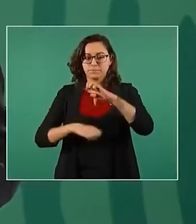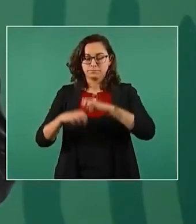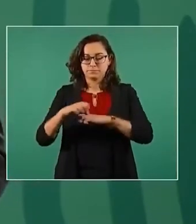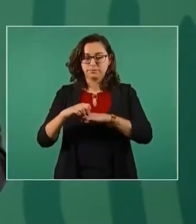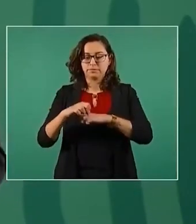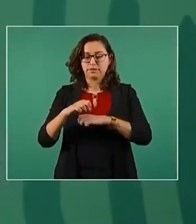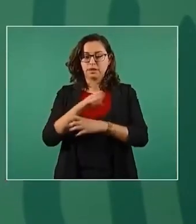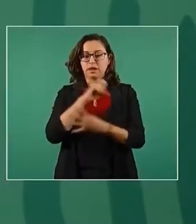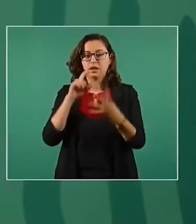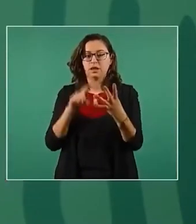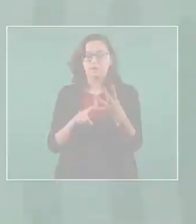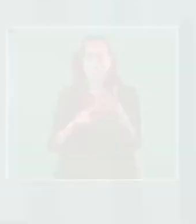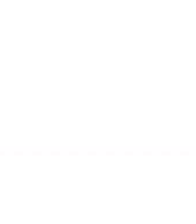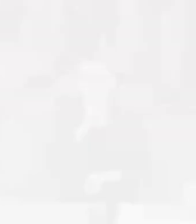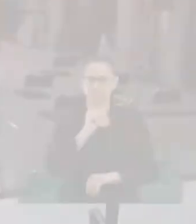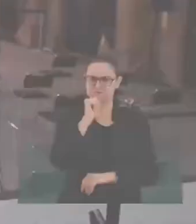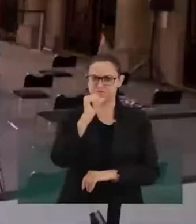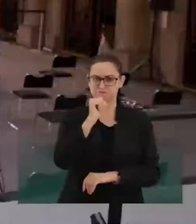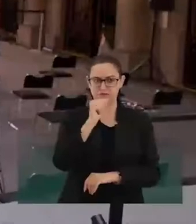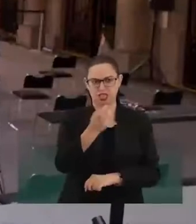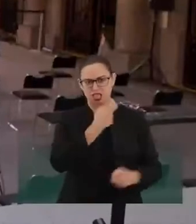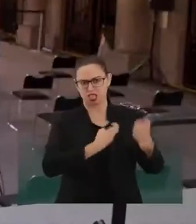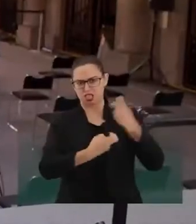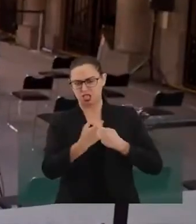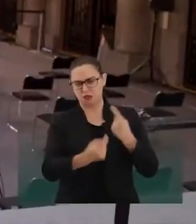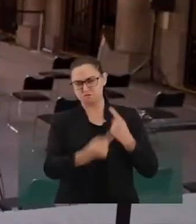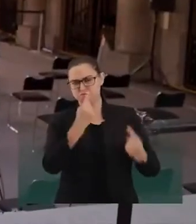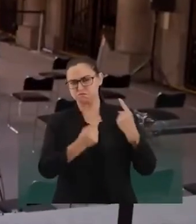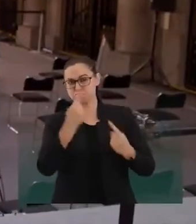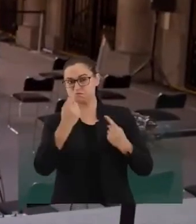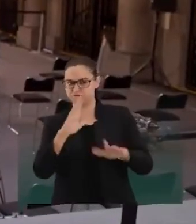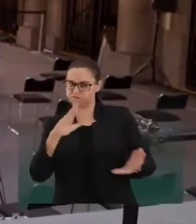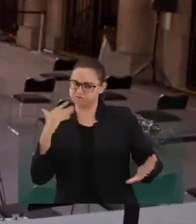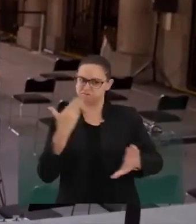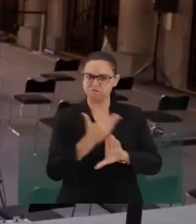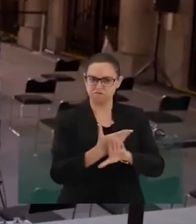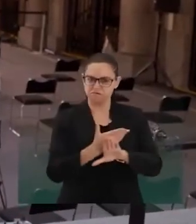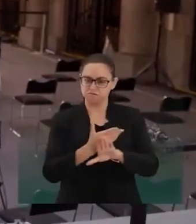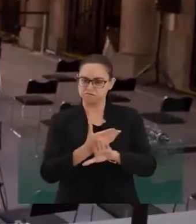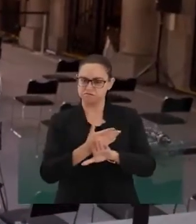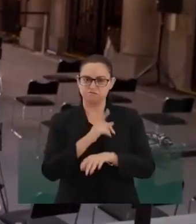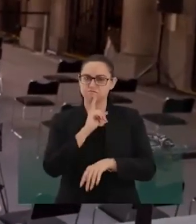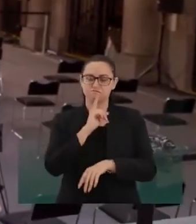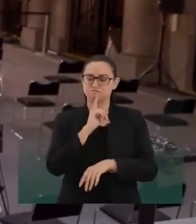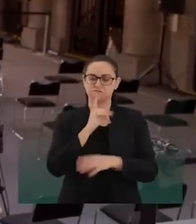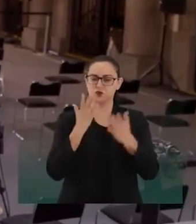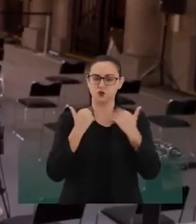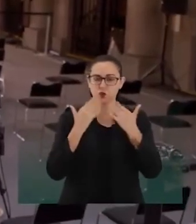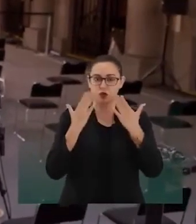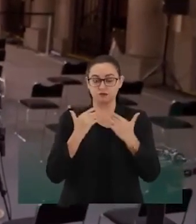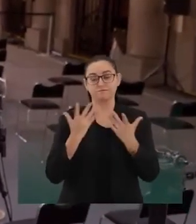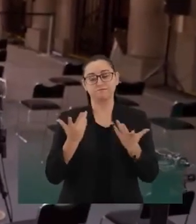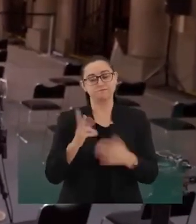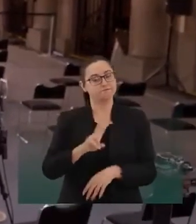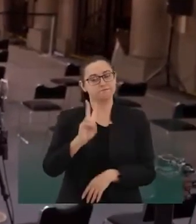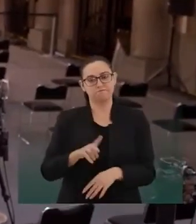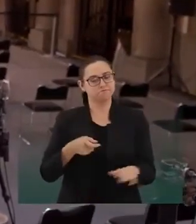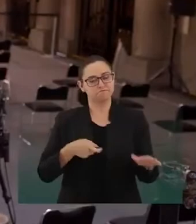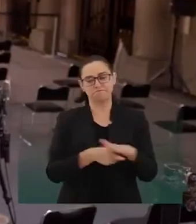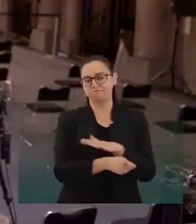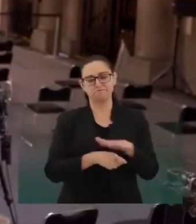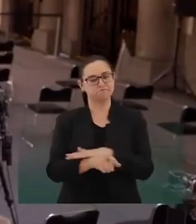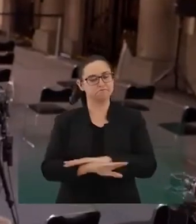dosis de vacunas anti-COVID. El miércoles, López Obrador rendirá su tercer informe de gobierno. Refirió que